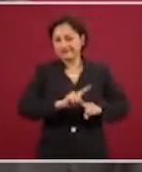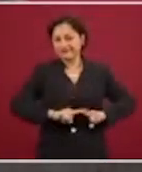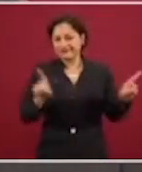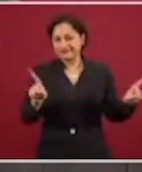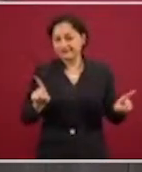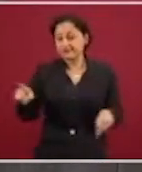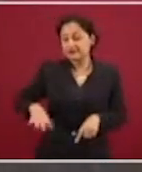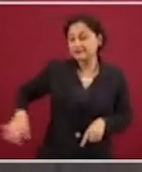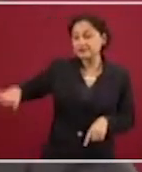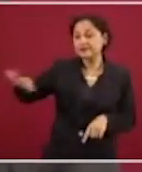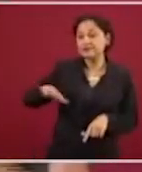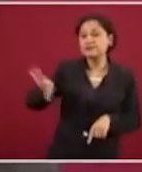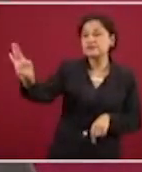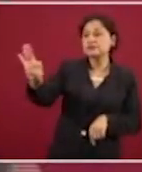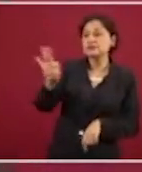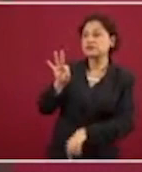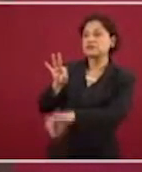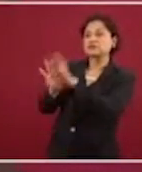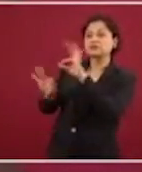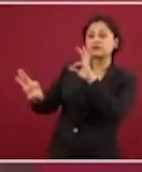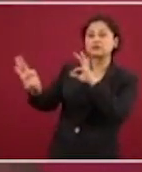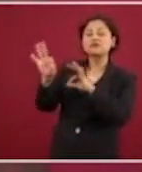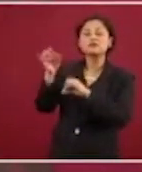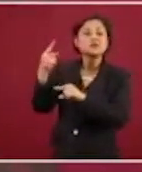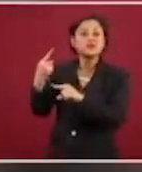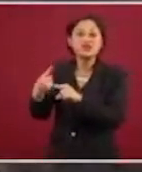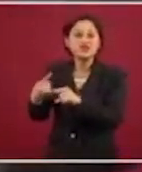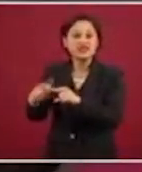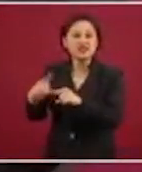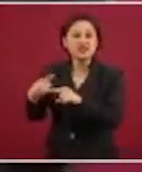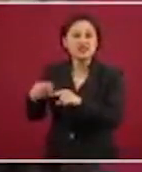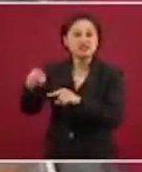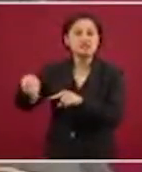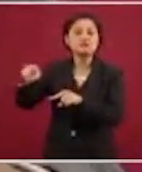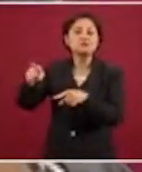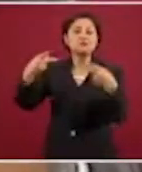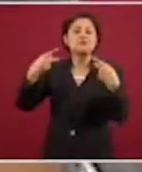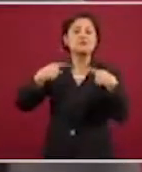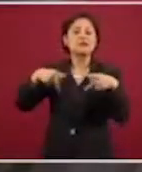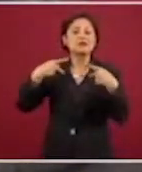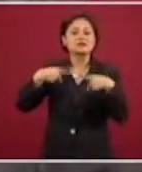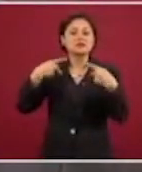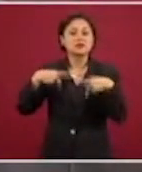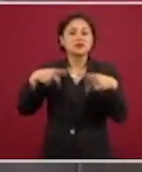es contrarrestarnos con personalidades que tienen